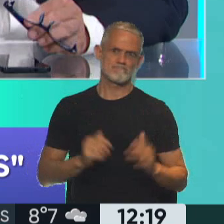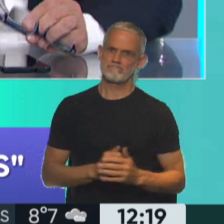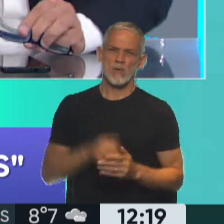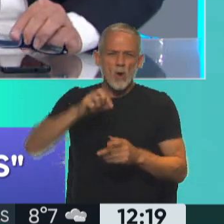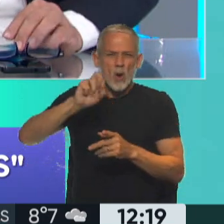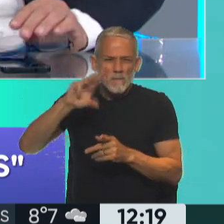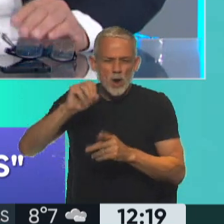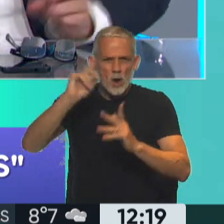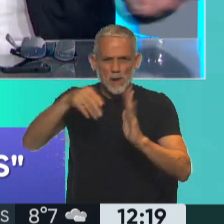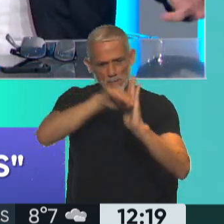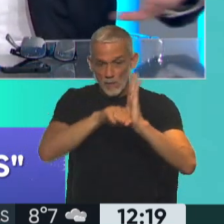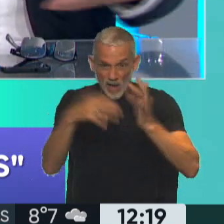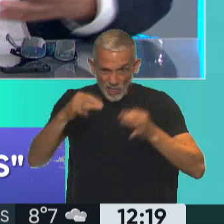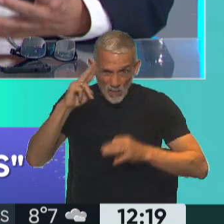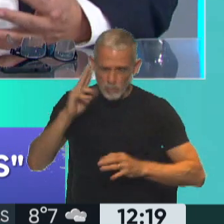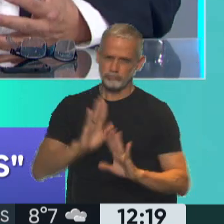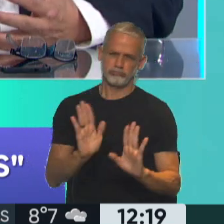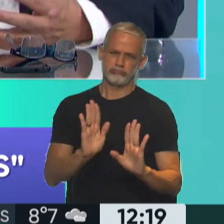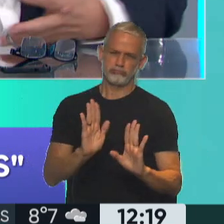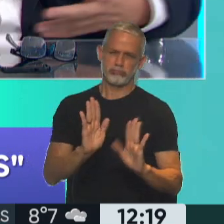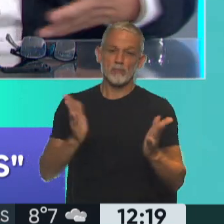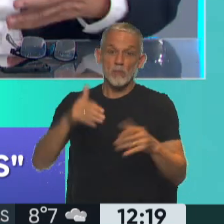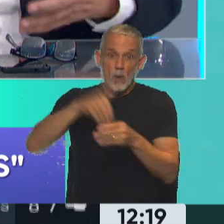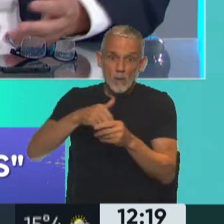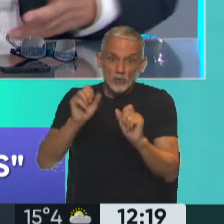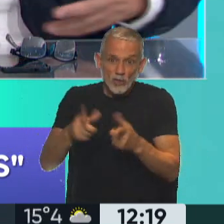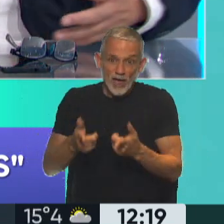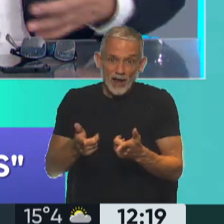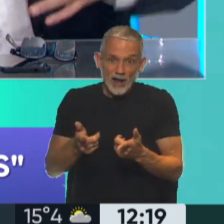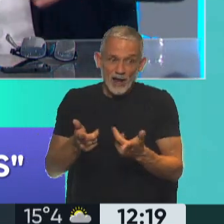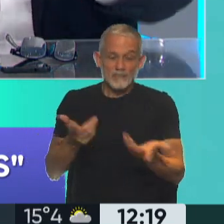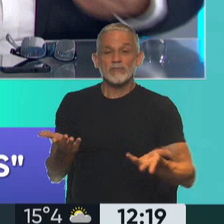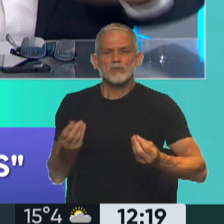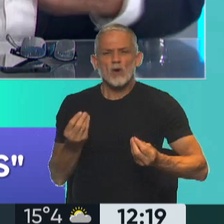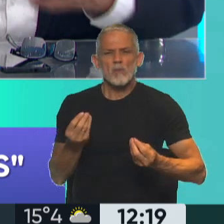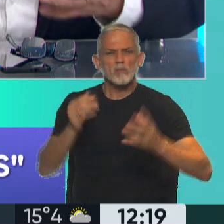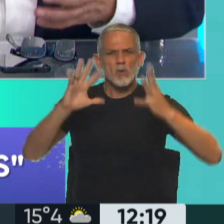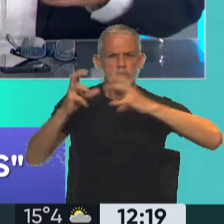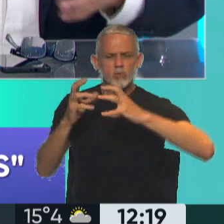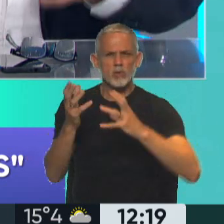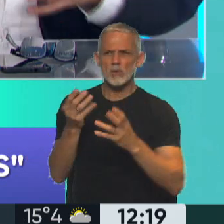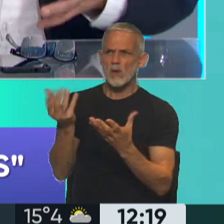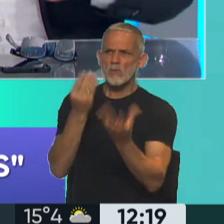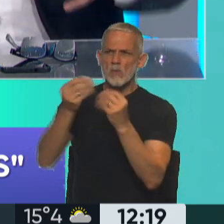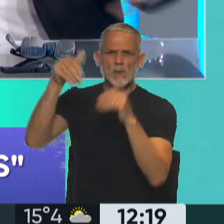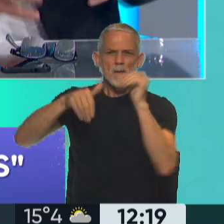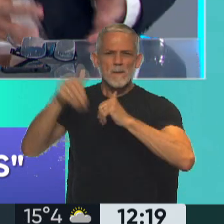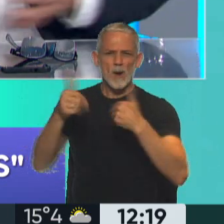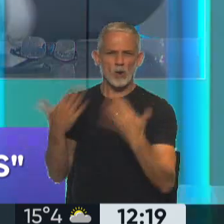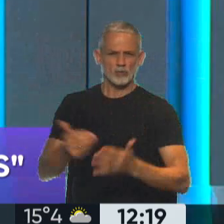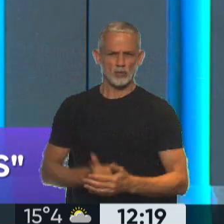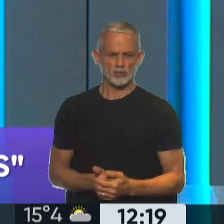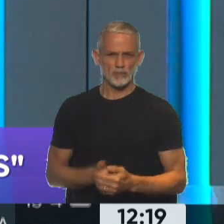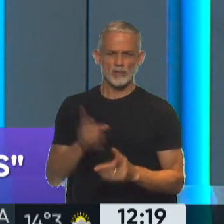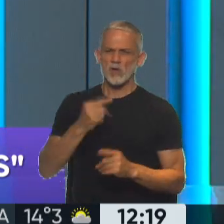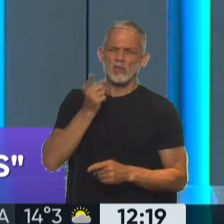general, tratando de proteger sus propios votos, porque esto le está haciendo daño en la captura de votos que tuvo. Bueno, Rulo, el famoso ir contra